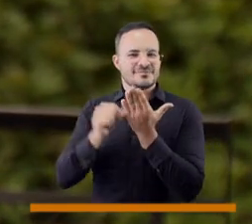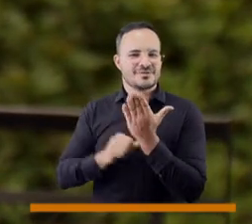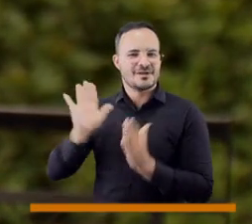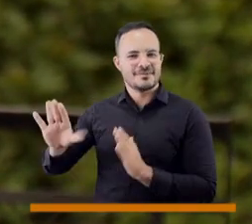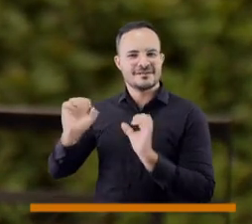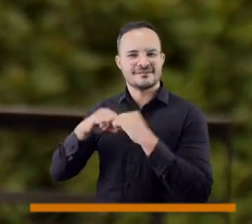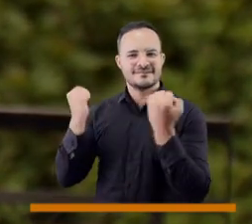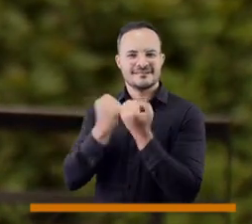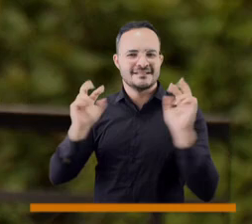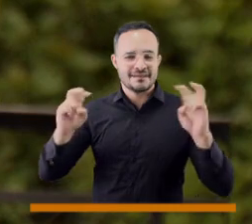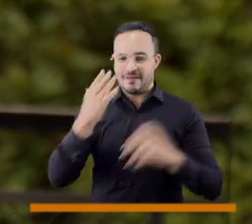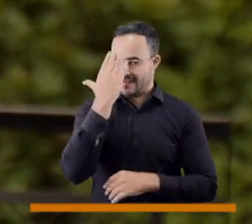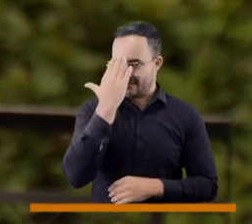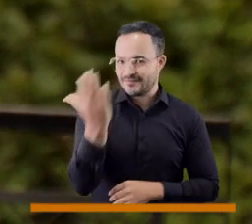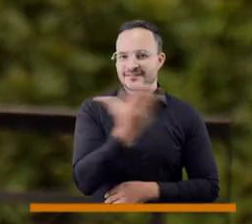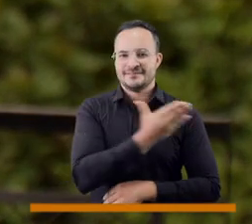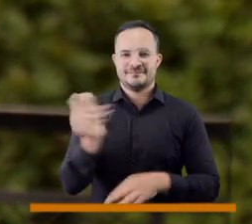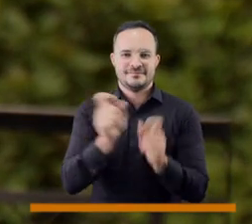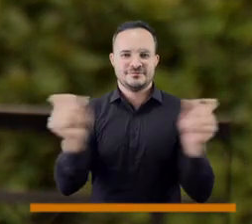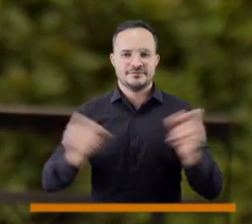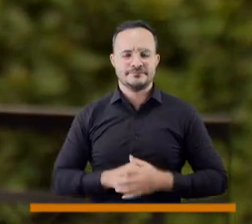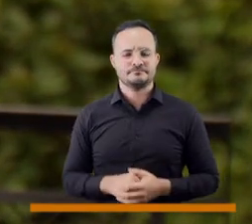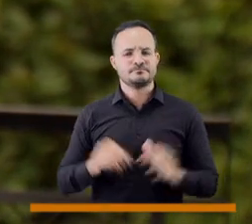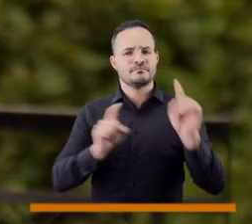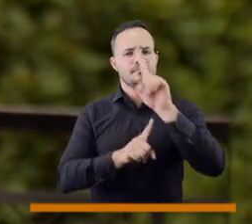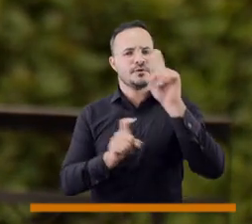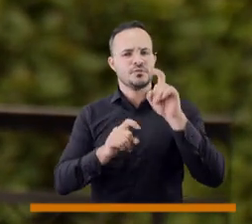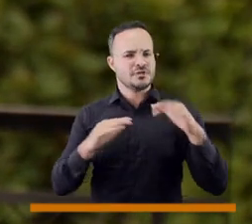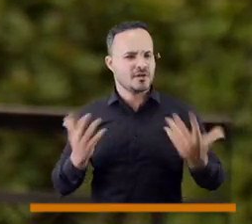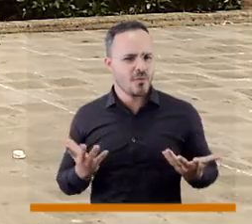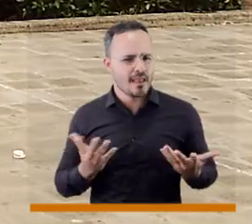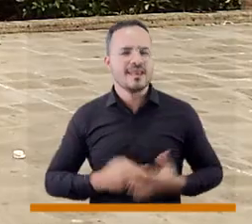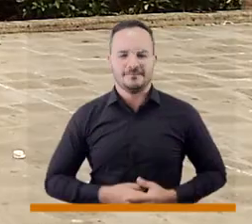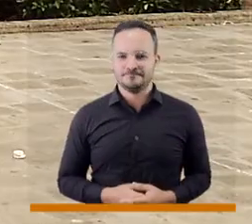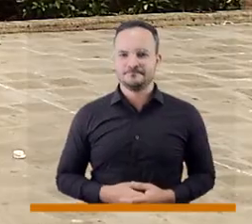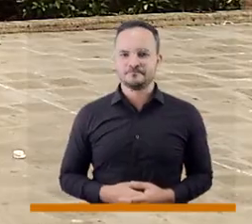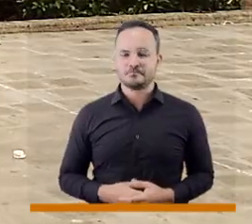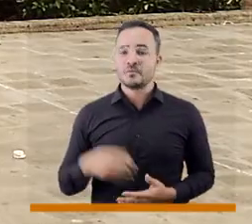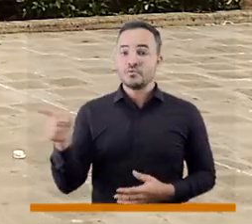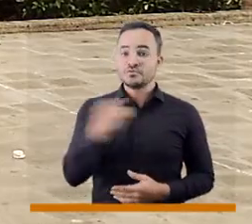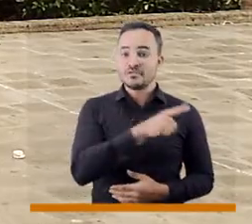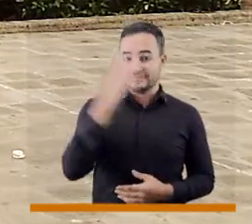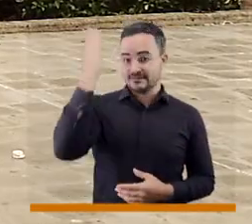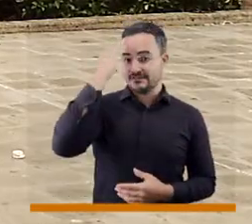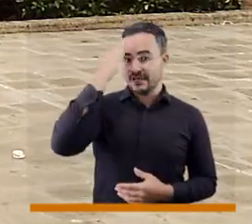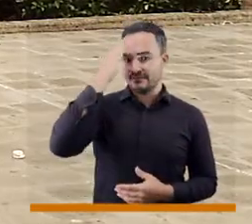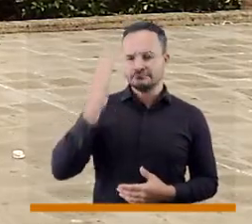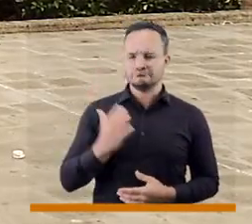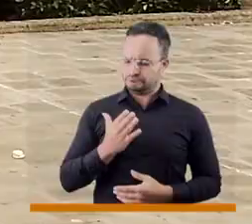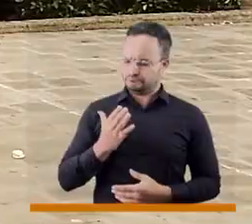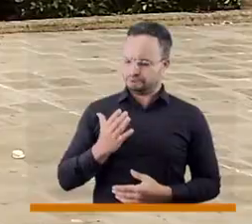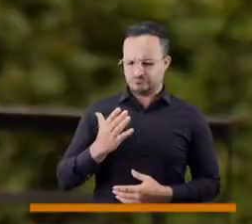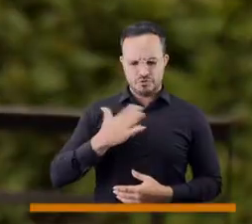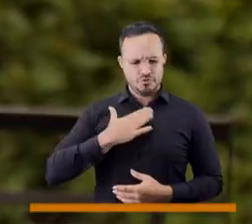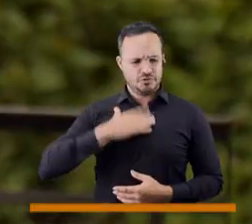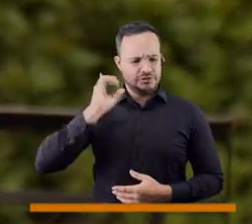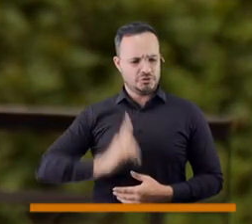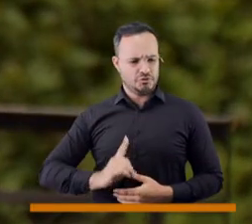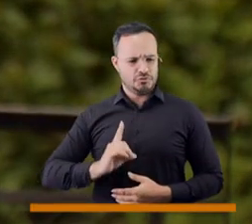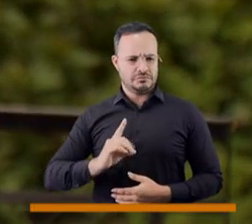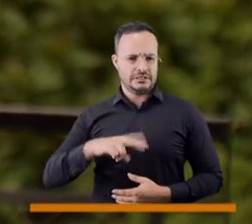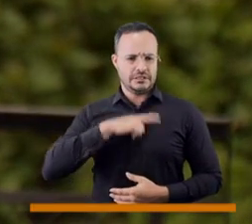programa De Frente a la Gente. Y la pregunta del día de hoy es, ¿conoce usted para qué sirve la